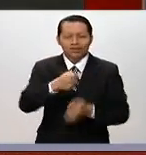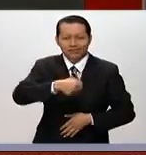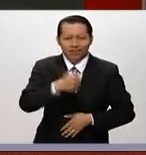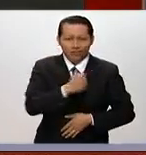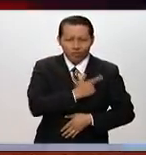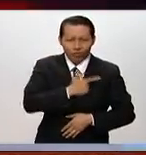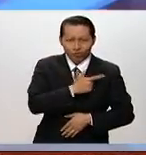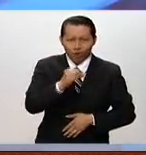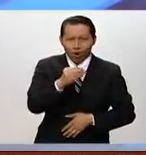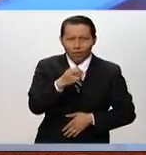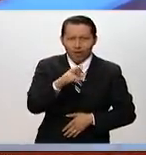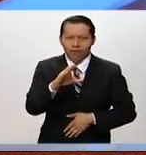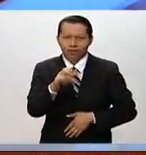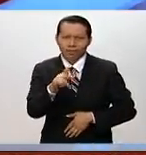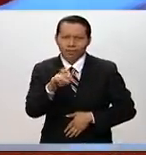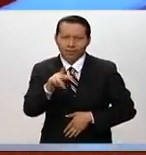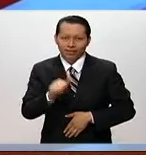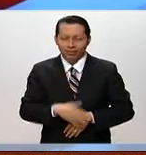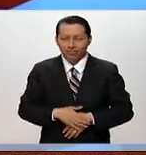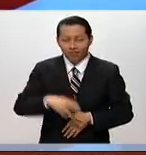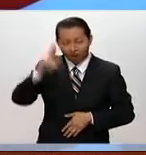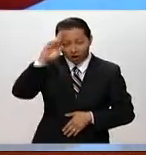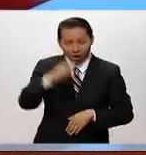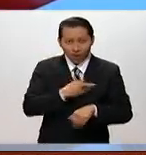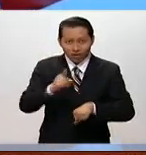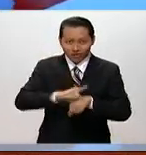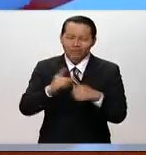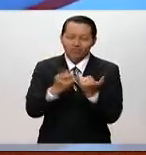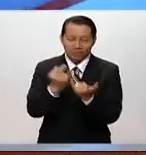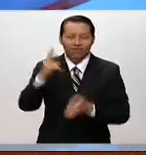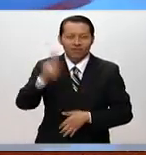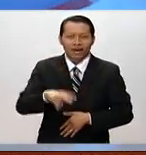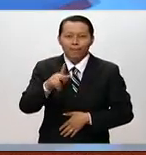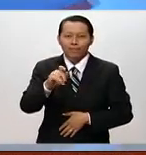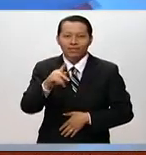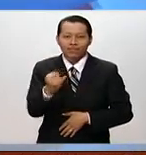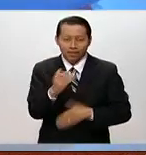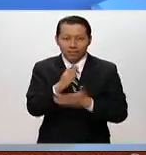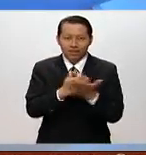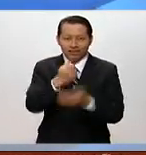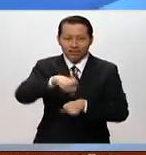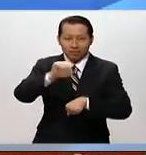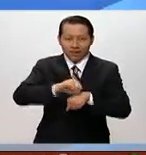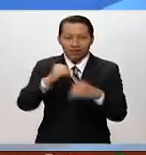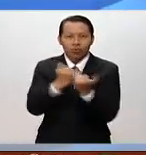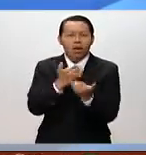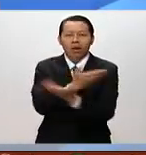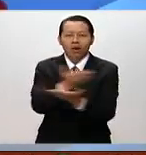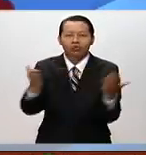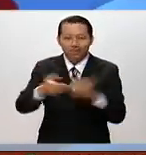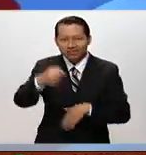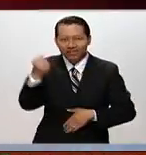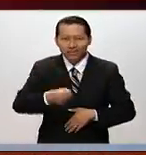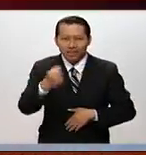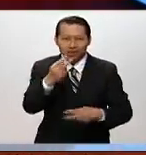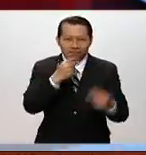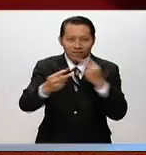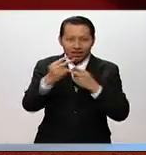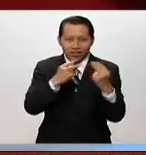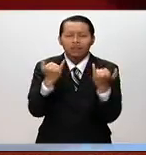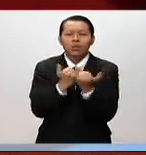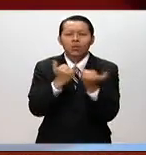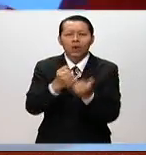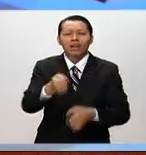Cepeda. Omar. Hola, ¿qué tal? Muy buenos días. Así es, Pati, llegamos a la mitad del semana y es un gusto saludarlos a todos ustedes quienes nos ven desde sus hogares.